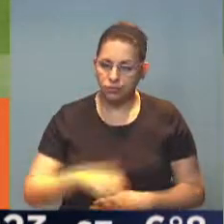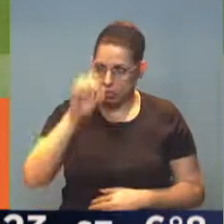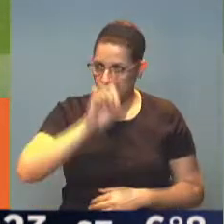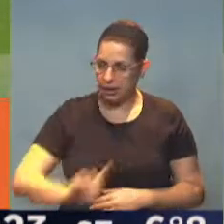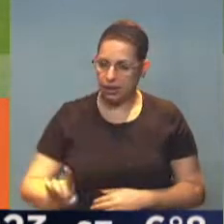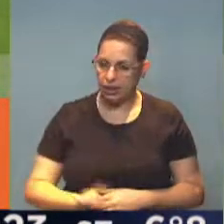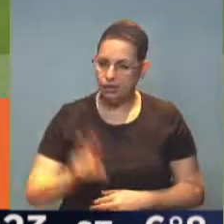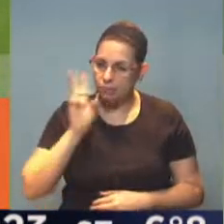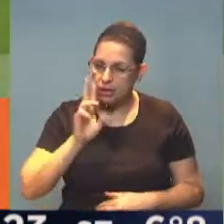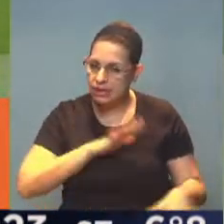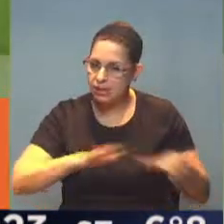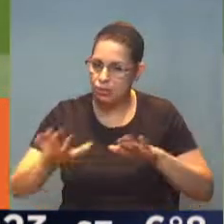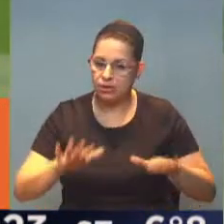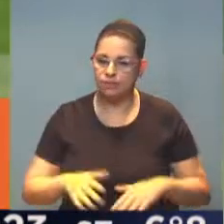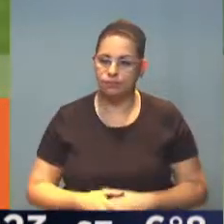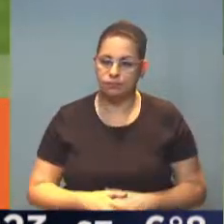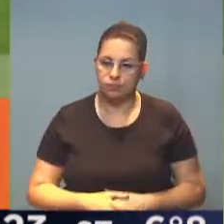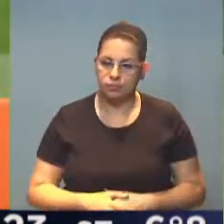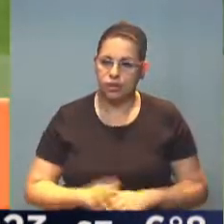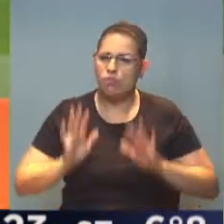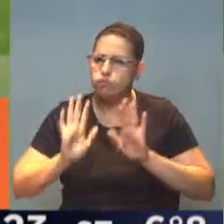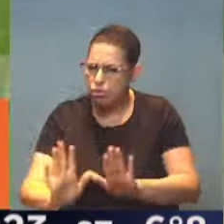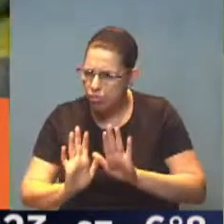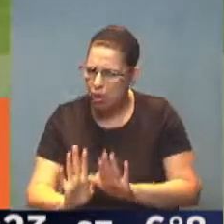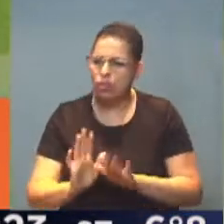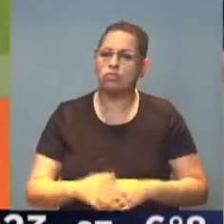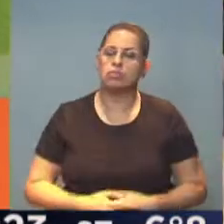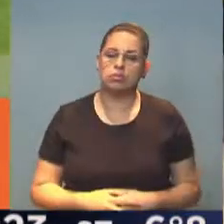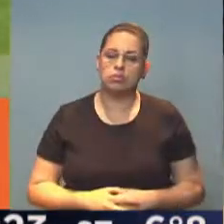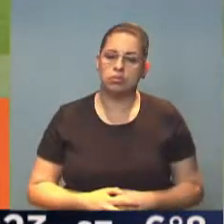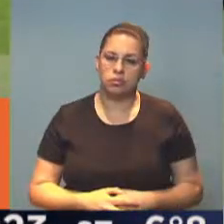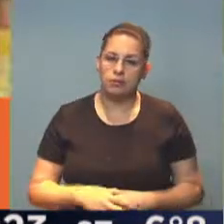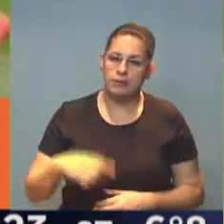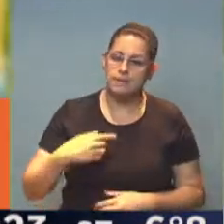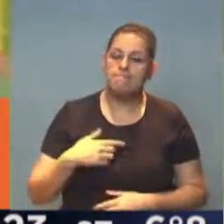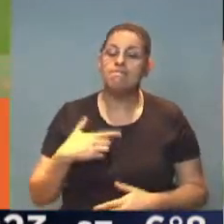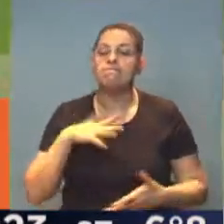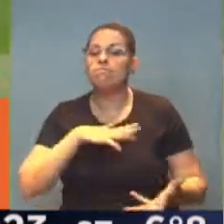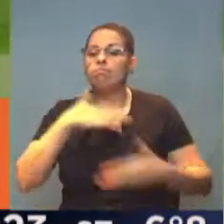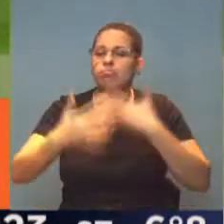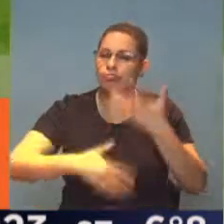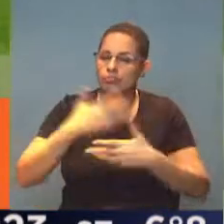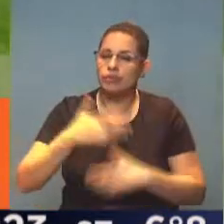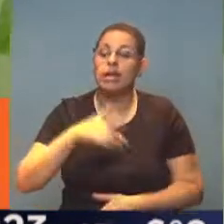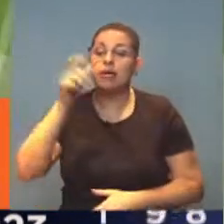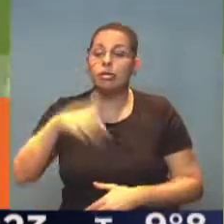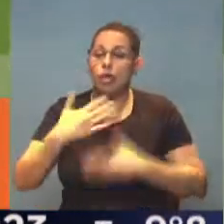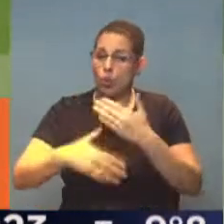increíblemente, mire lo que sucede. Empujones, van, vienen y un jugador del